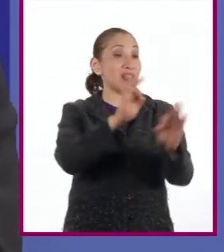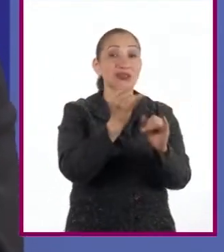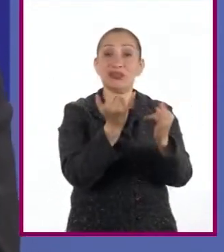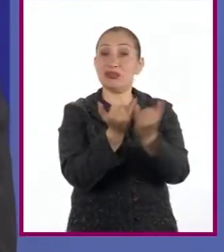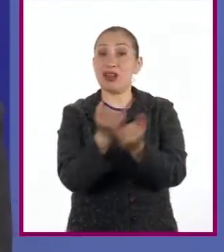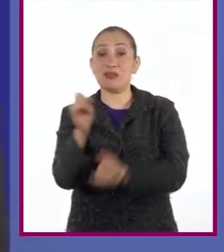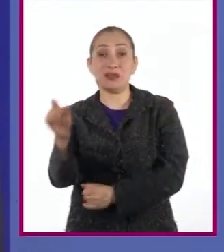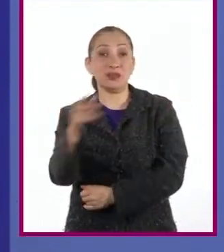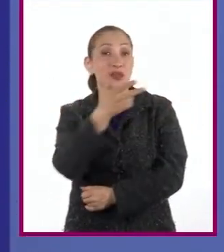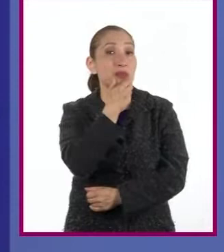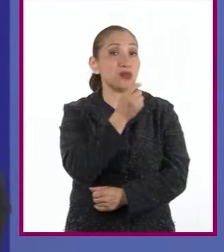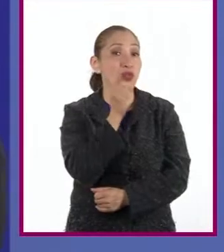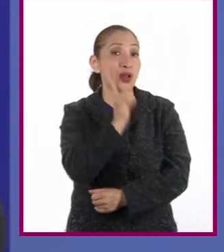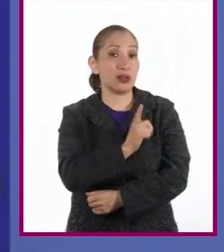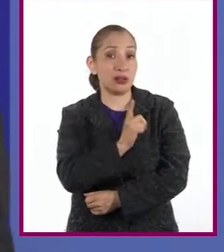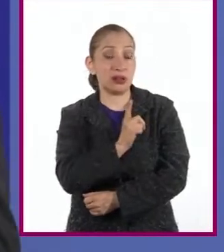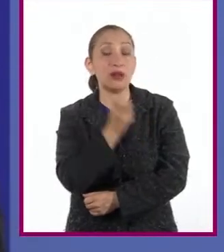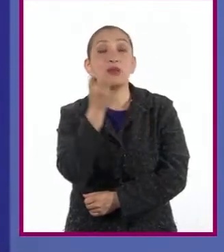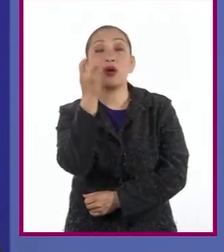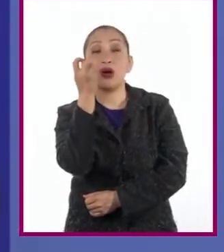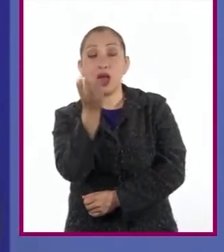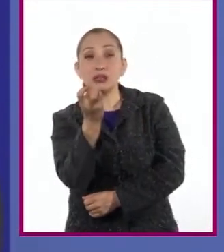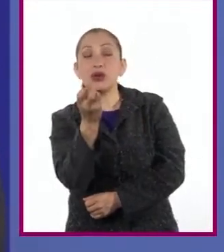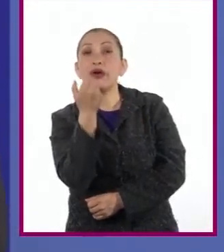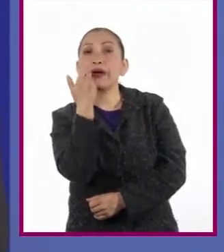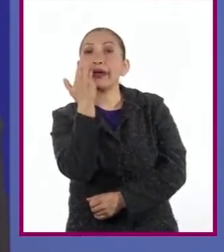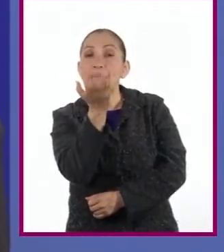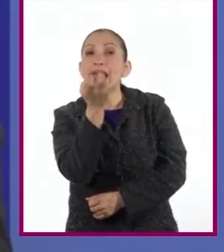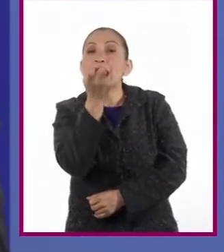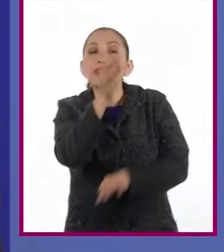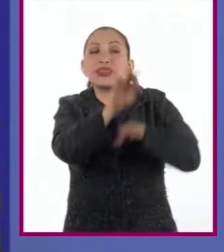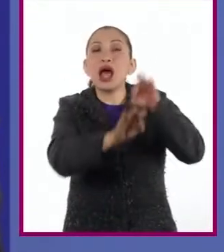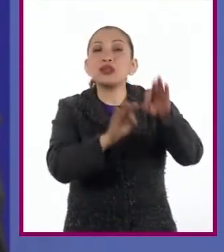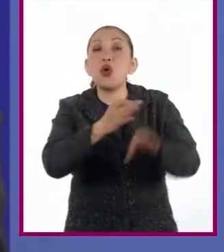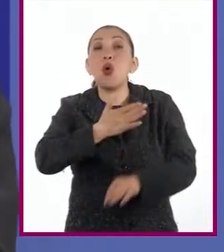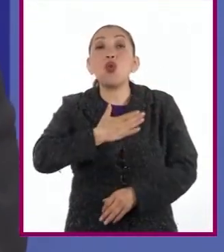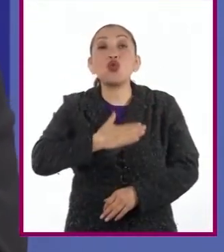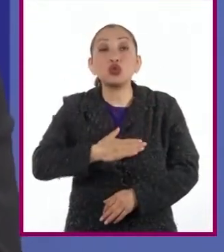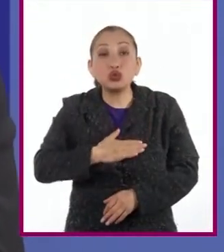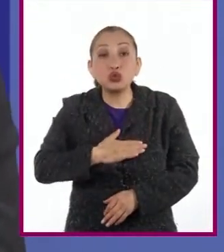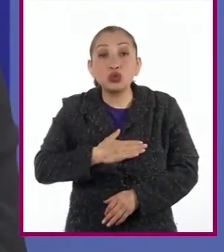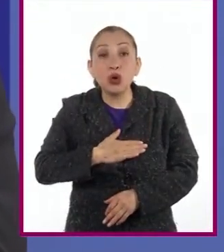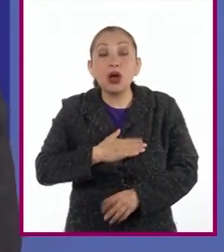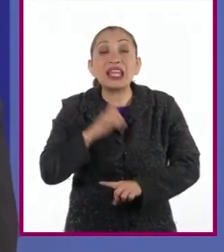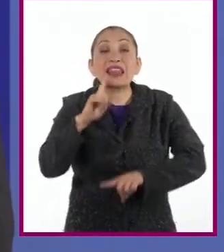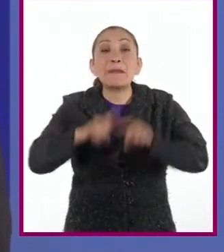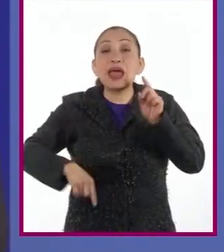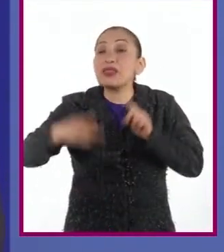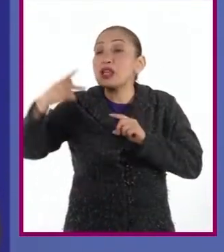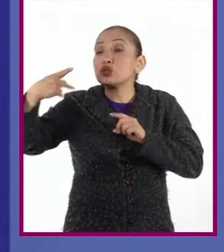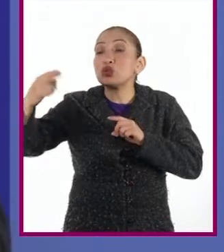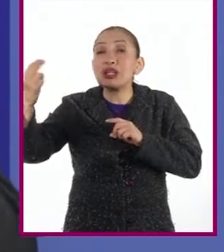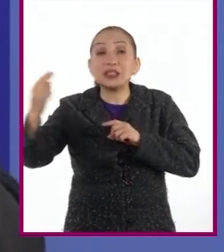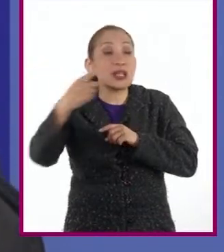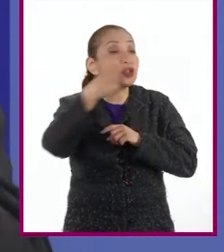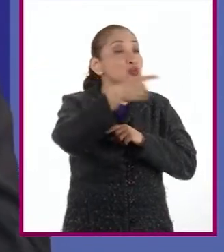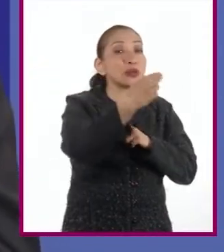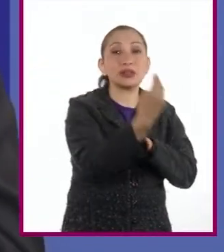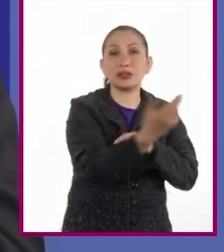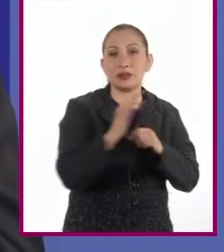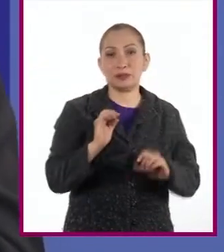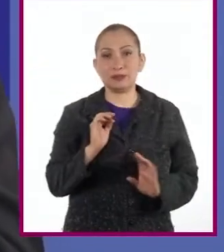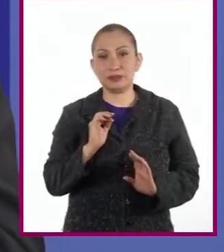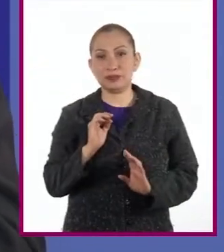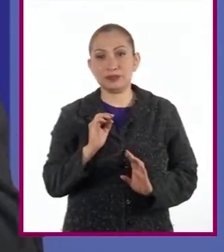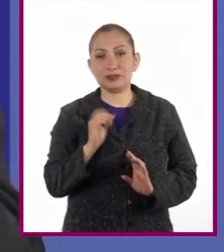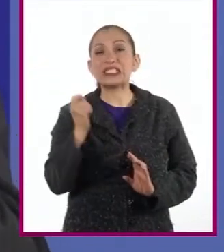mujeres y los hombres. Para ello, pretende que ese trato sea justo y acorde con sus necesidades. Esto implica dar a